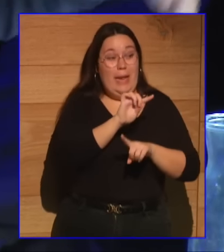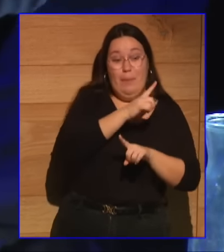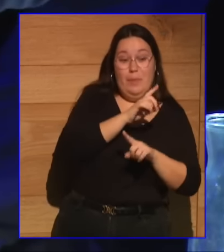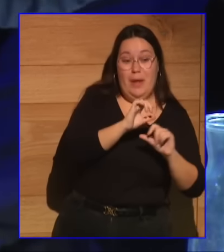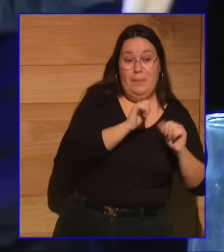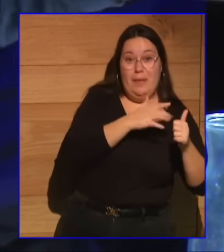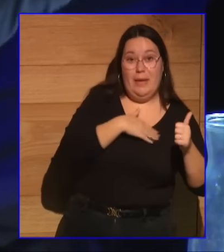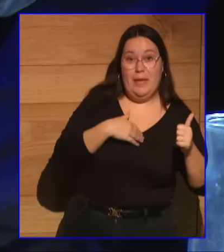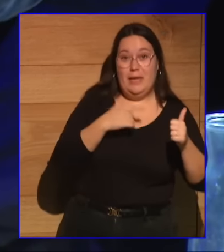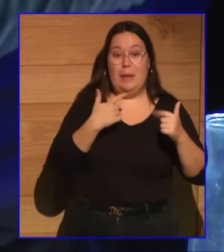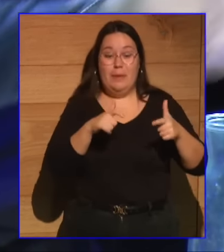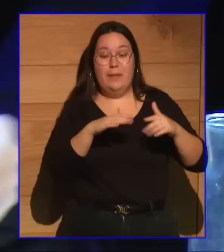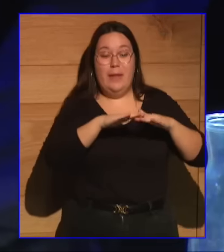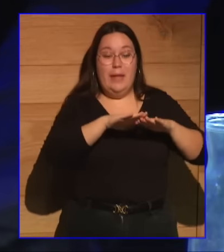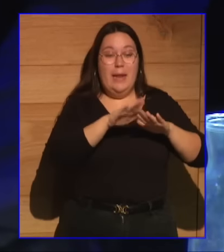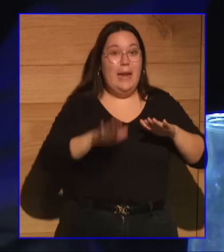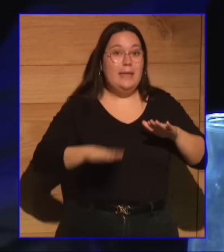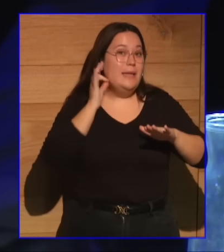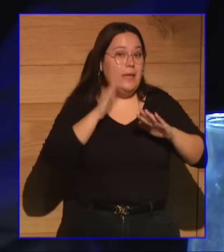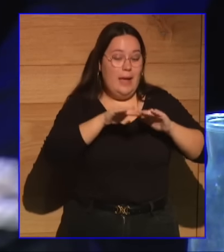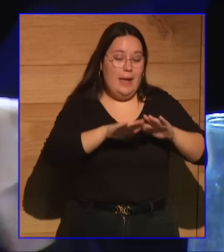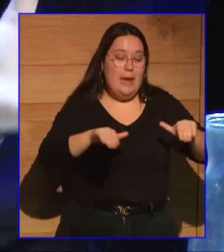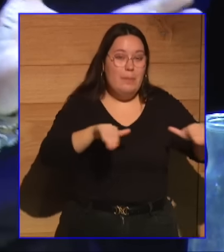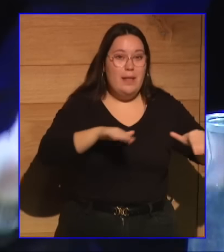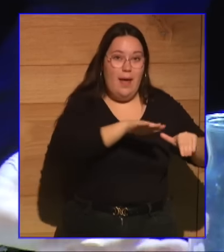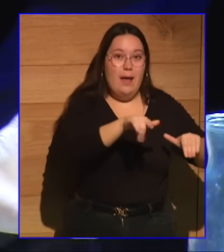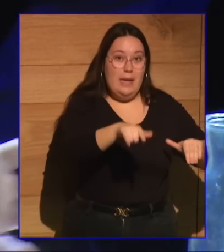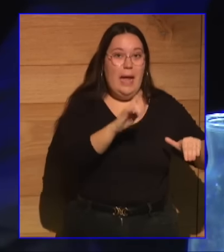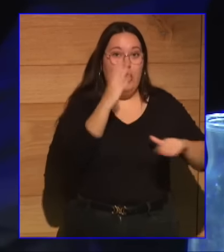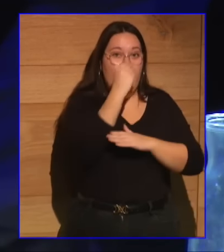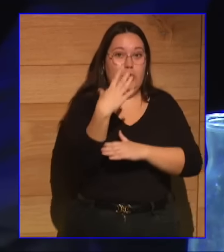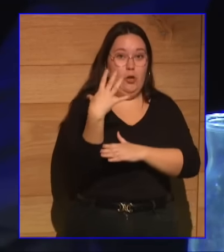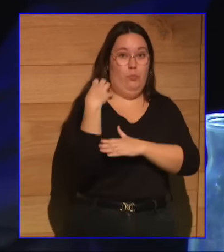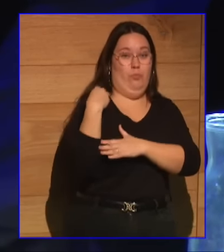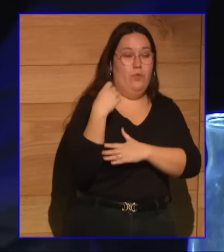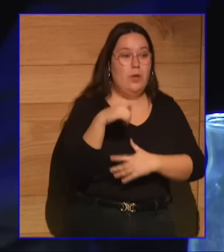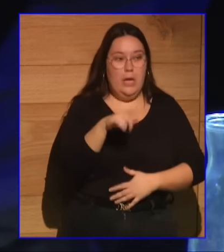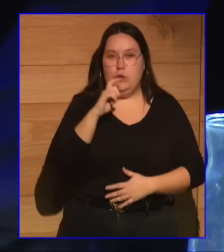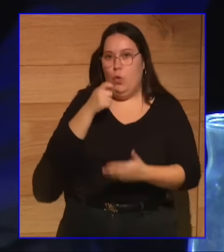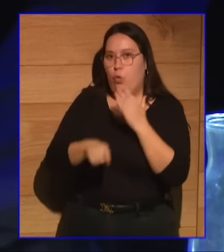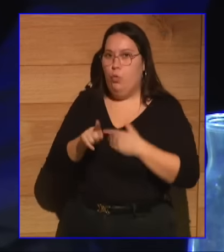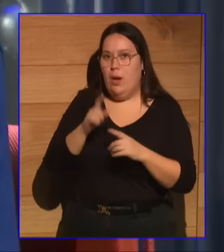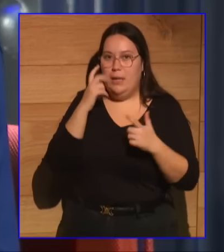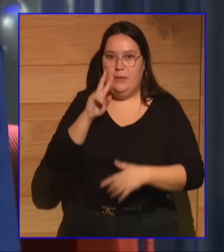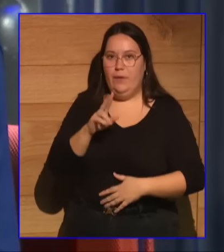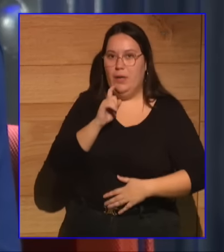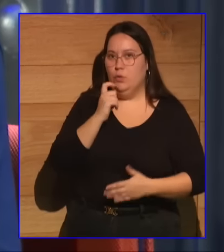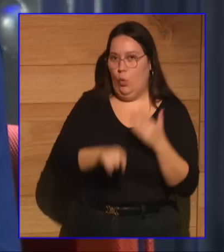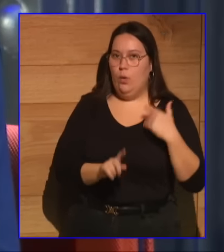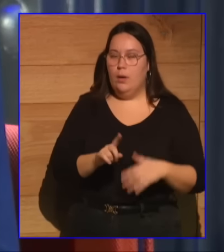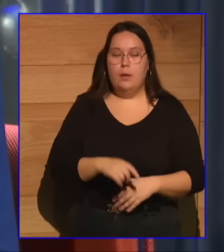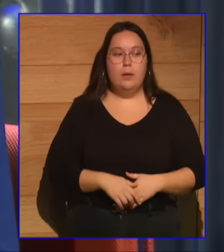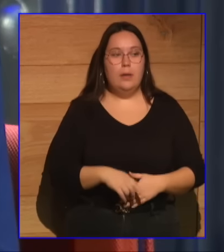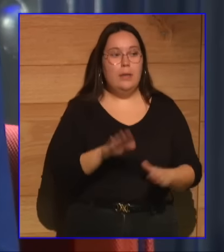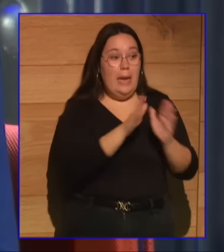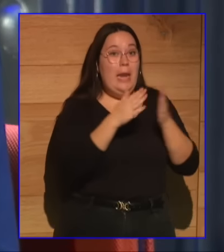escena de la niña en la playa que de repente es atacada por unos dinosaurios. La novela. Es dura esa escena, ¿eh? Sí, pues. Es dura de ver. La novela de